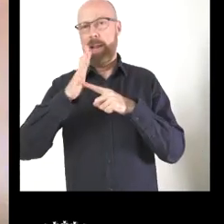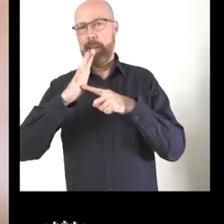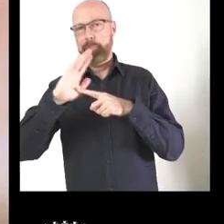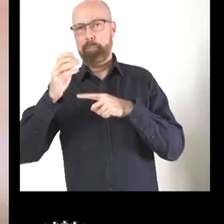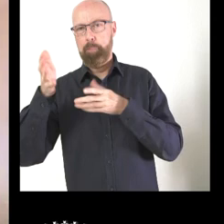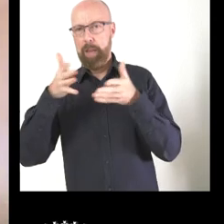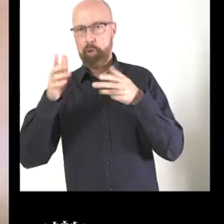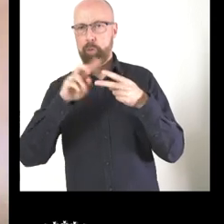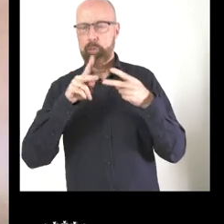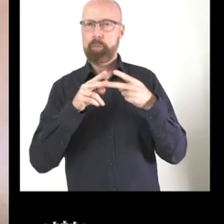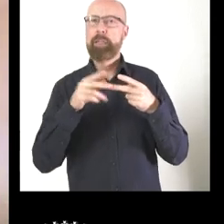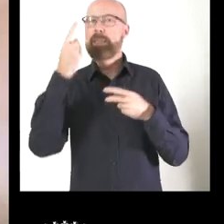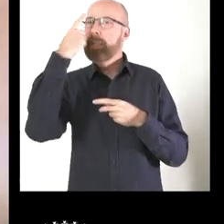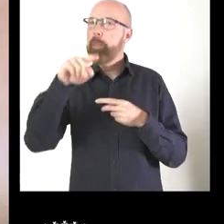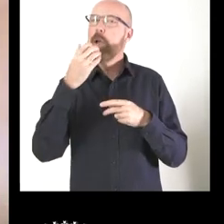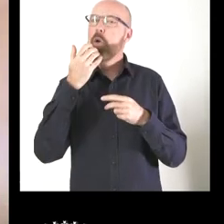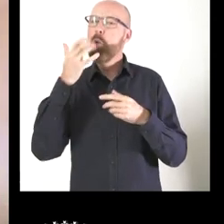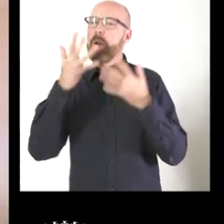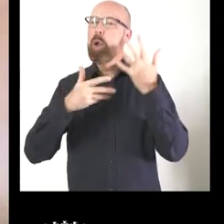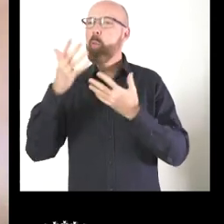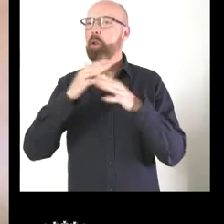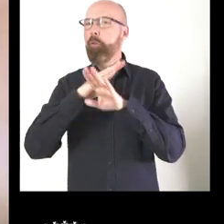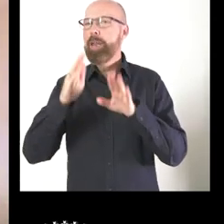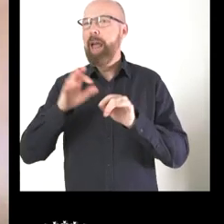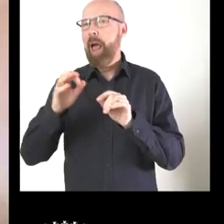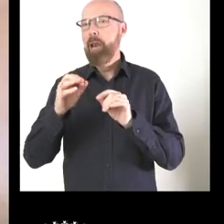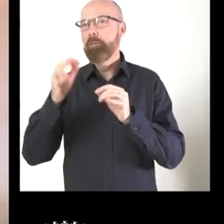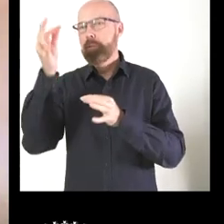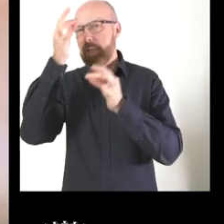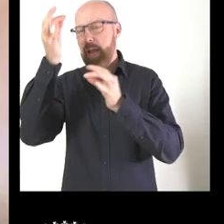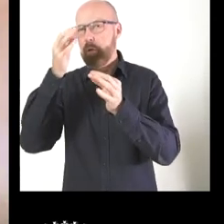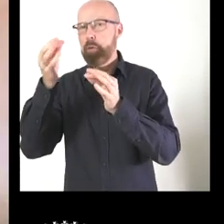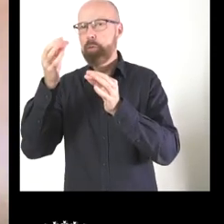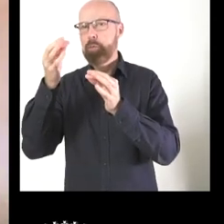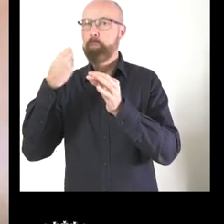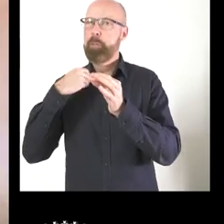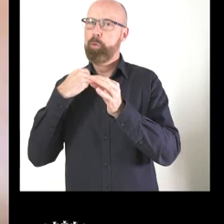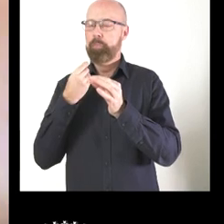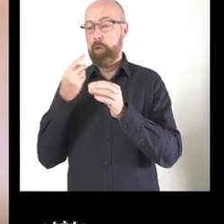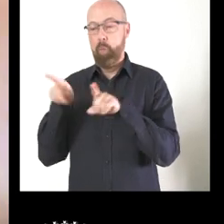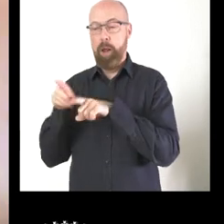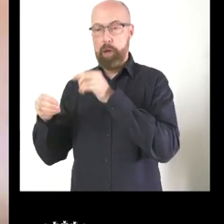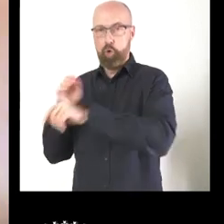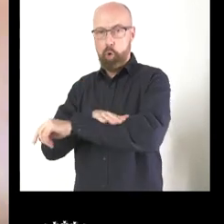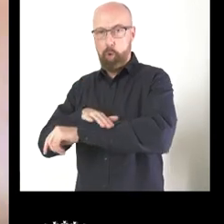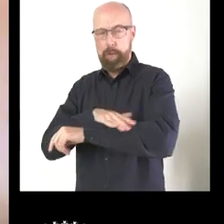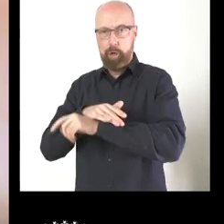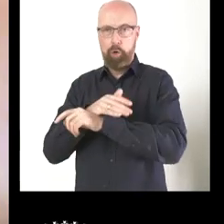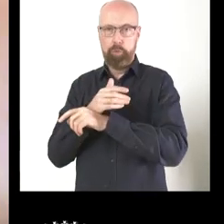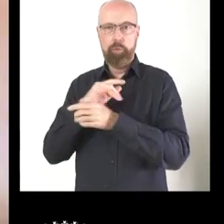Como ha hecho el gobierno bueno en toda España lo que afecta a Castilla León de los proyectos presentados